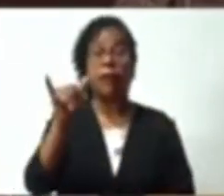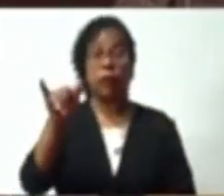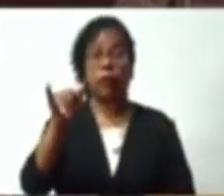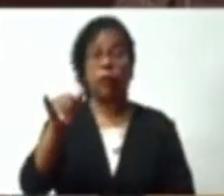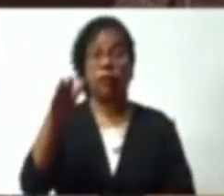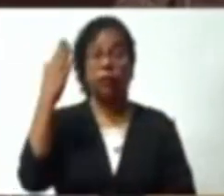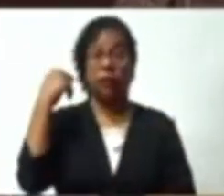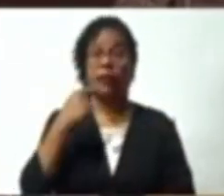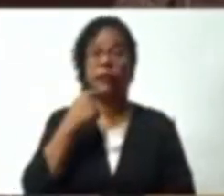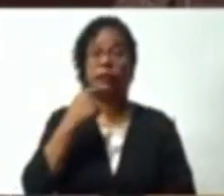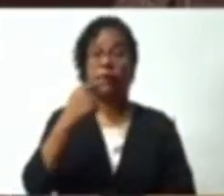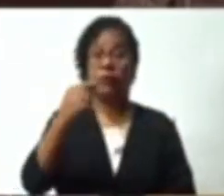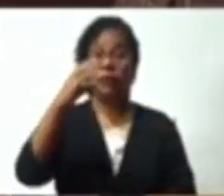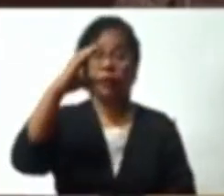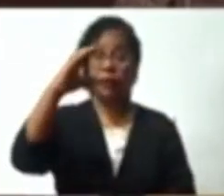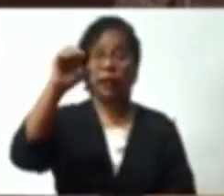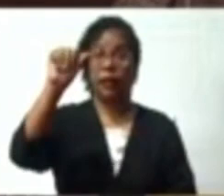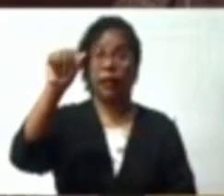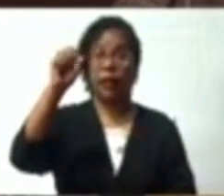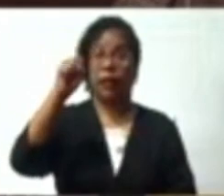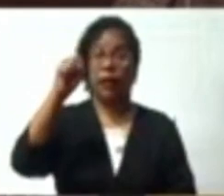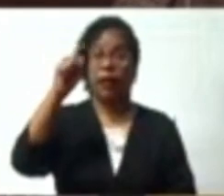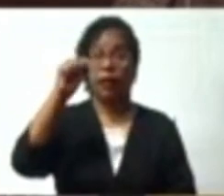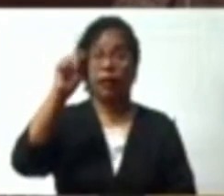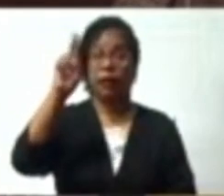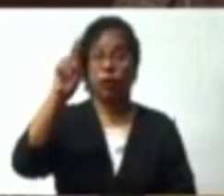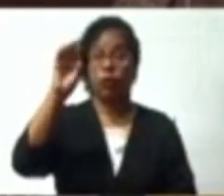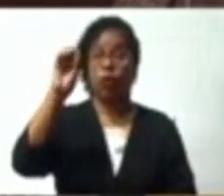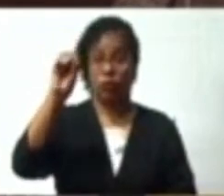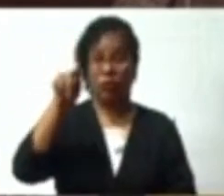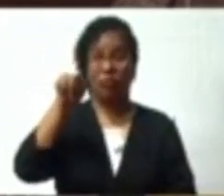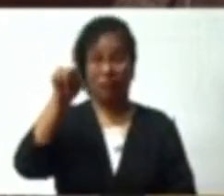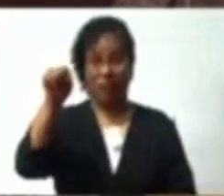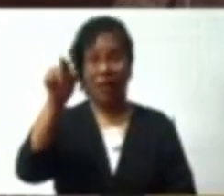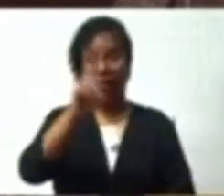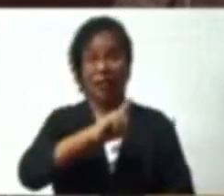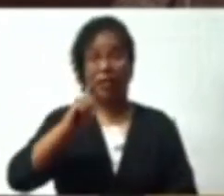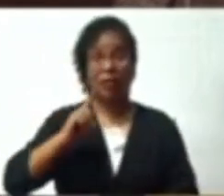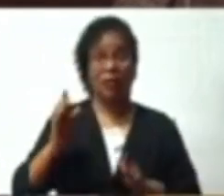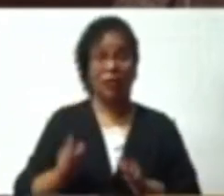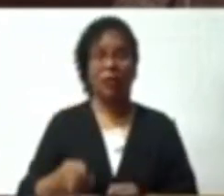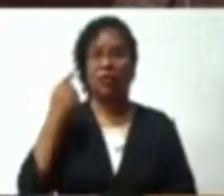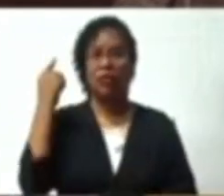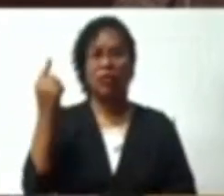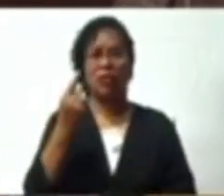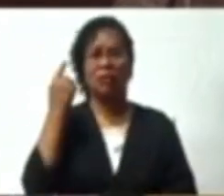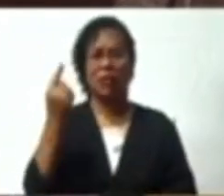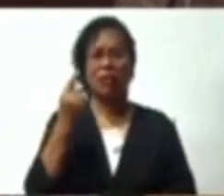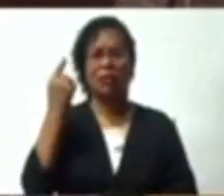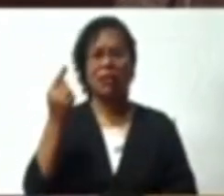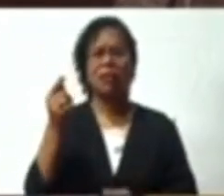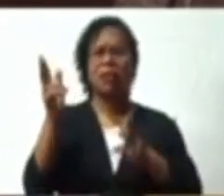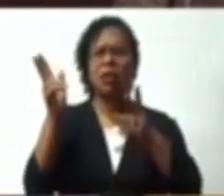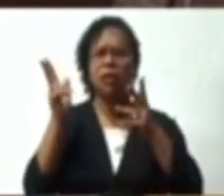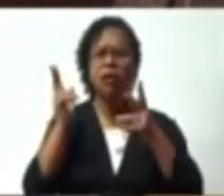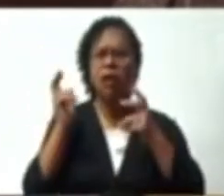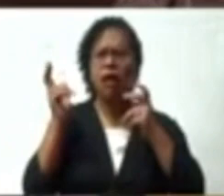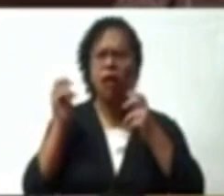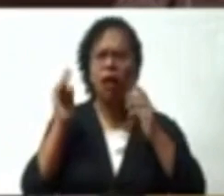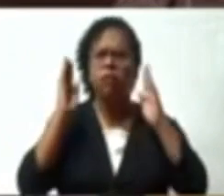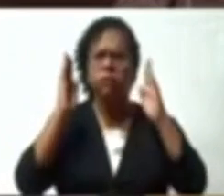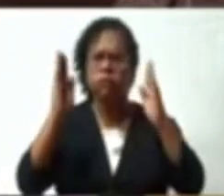Castro, es un colega que escucha a todos los oradores que hay aquí y por lo tanto debemos